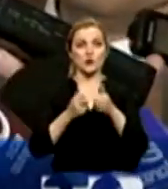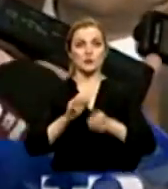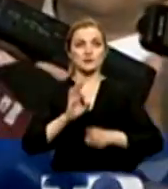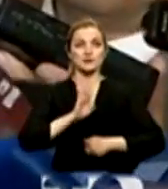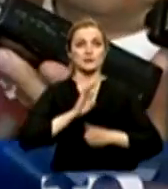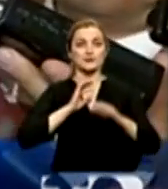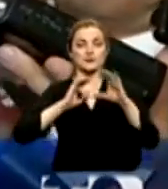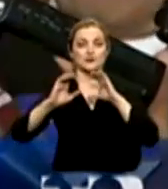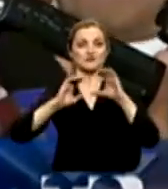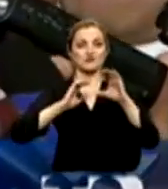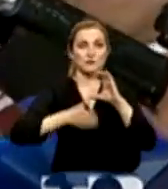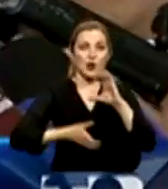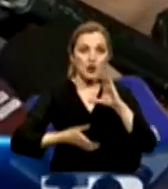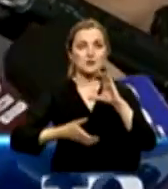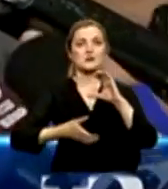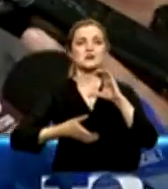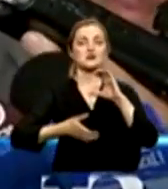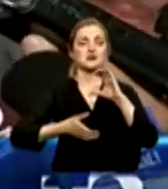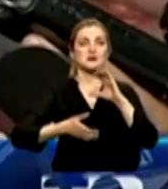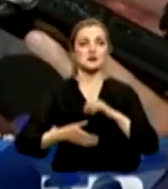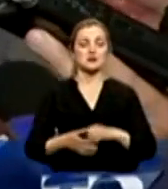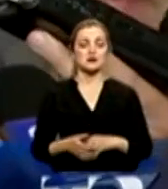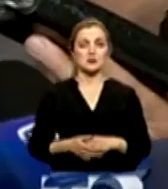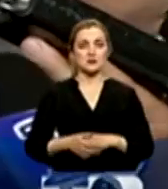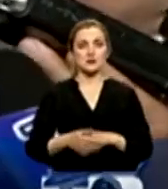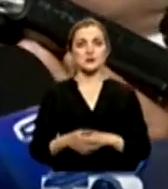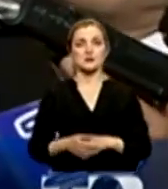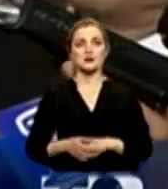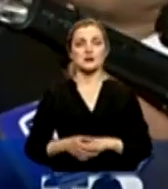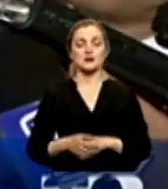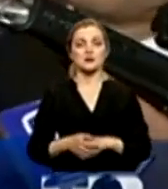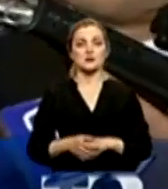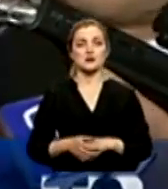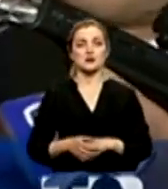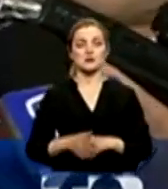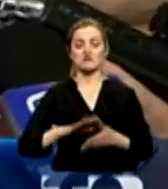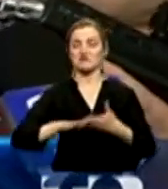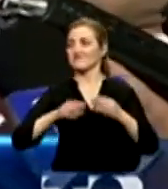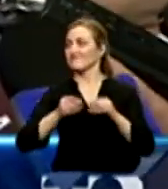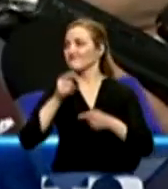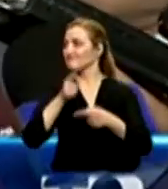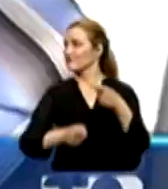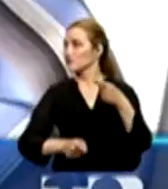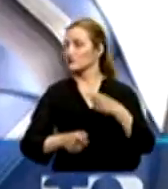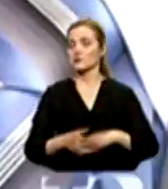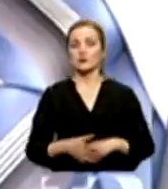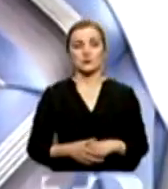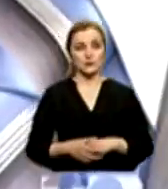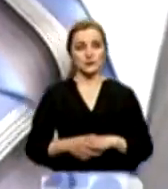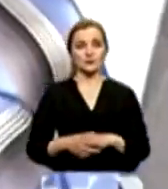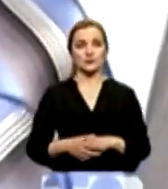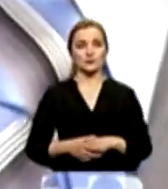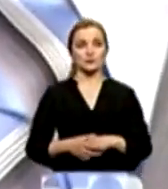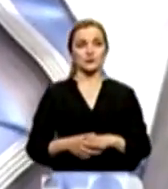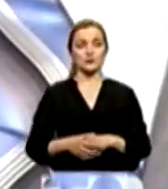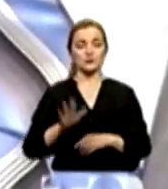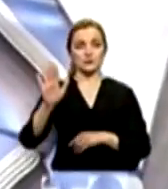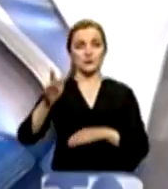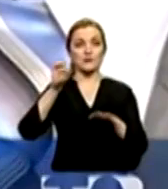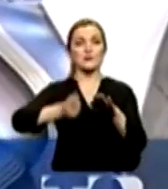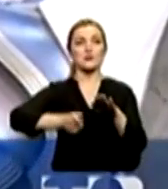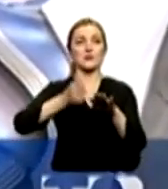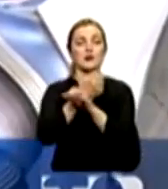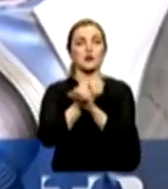de comunicación con el señor Assange. Que no han podido ser solucionados inmediatamente. Según la defensa de Assange, se